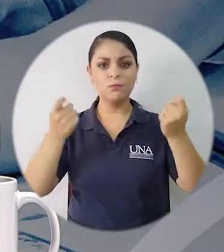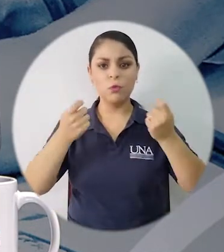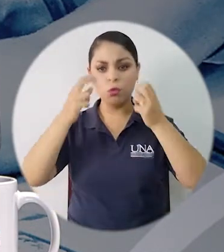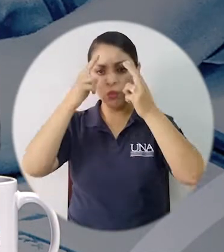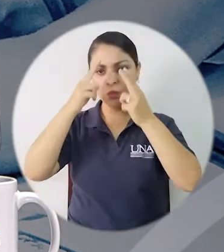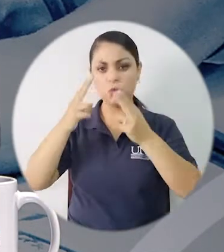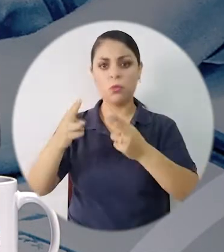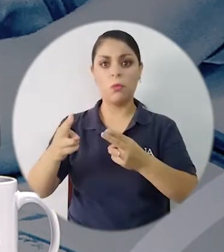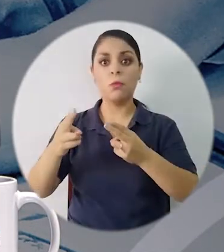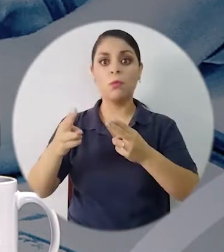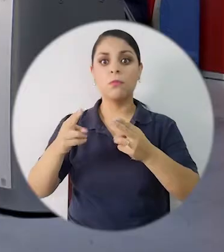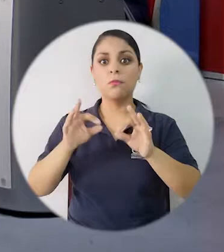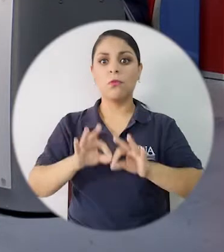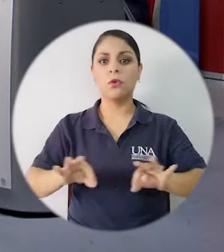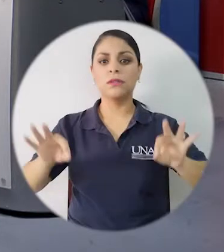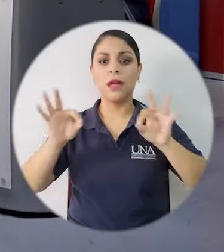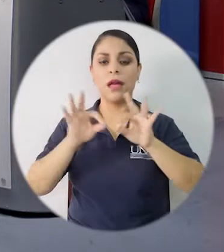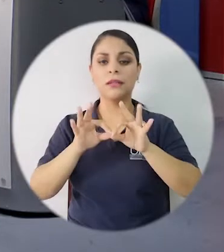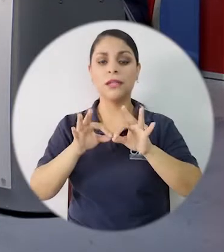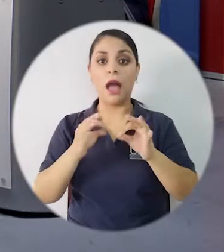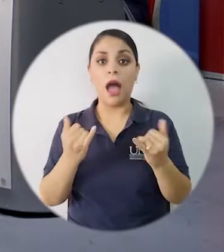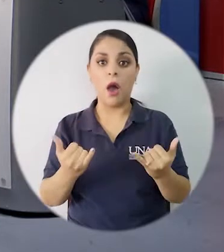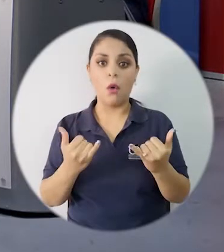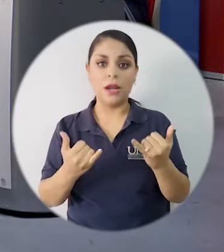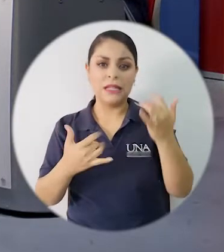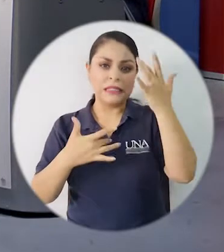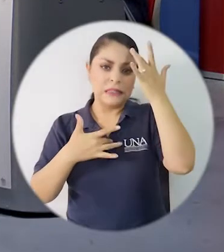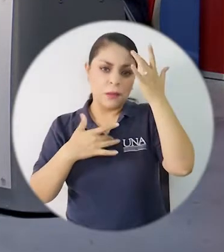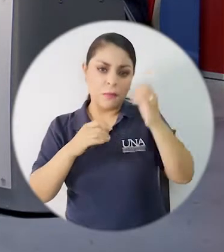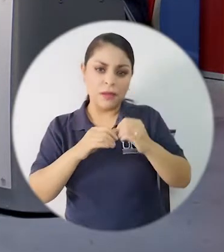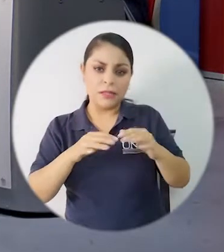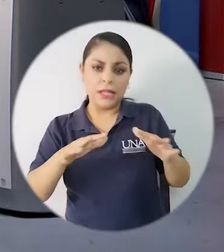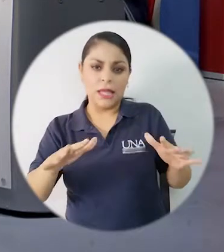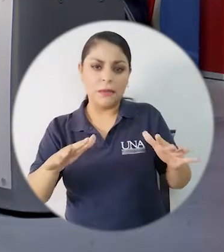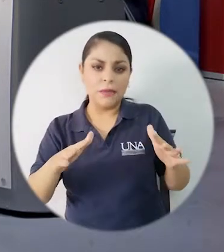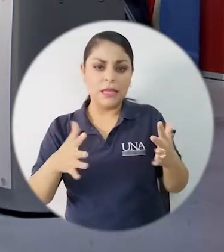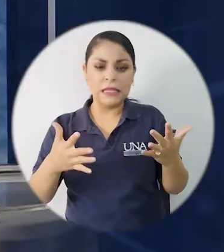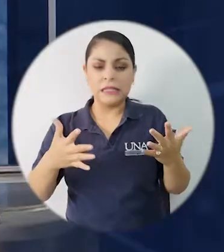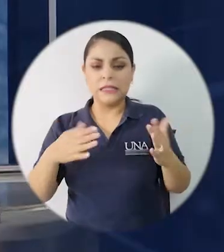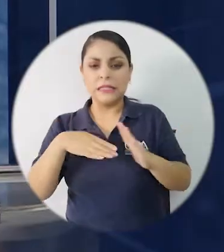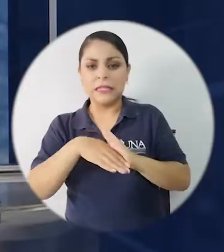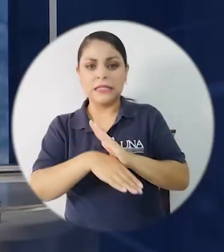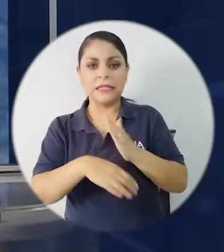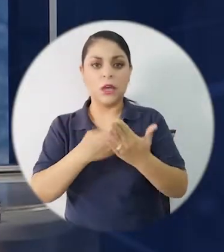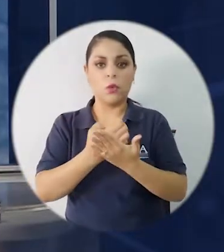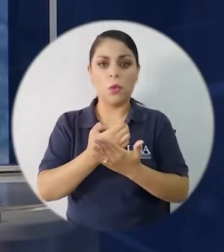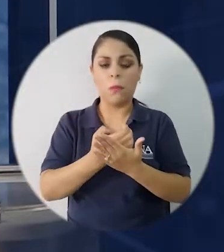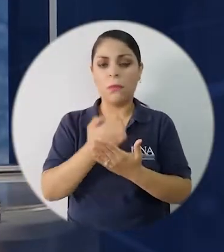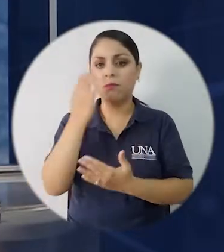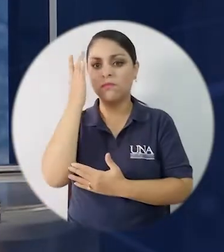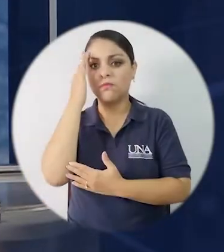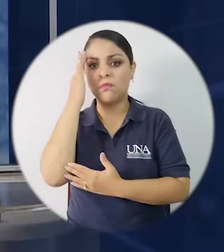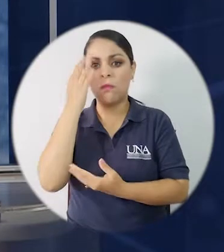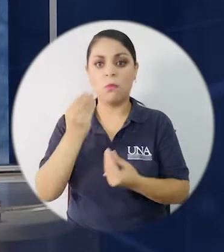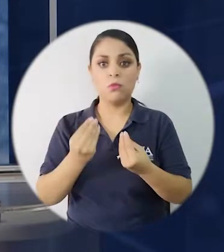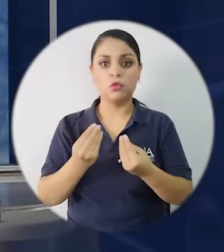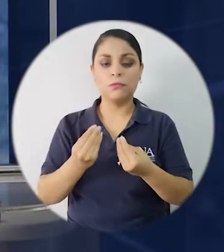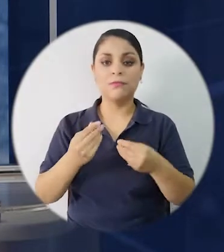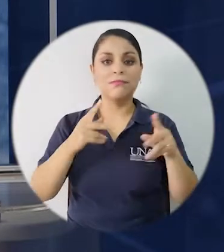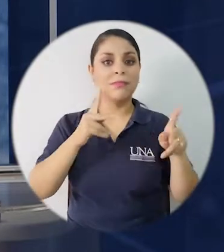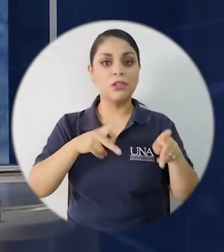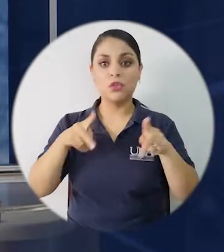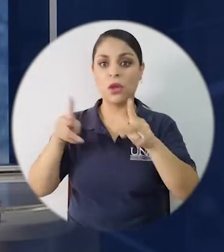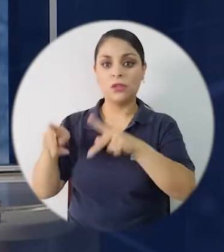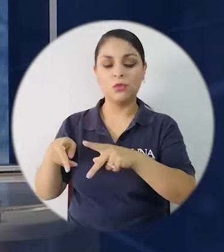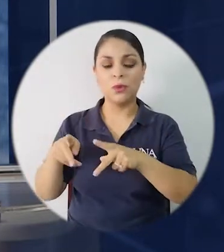importante, que tal vez en verdad en el medio de la pandemia hay tantas preocupaciones, la crisis económica y tanto, tal vez